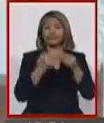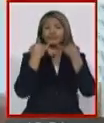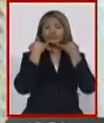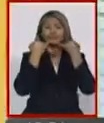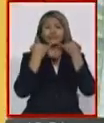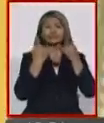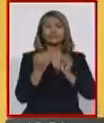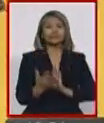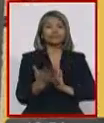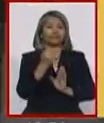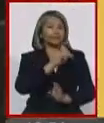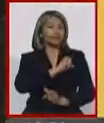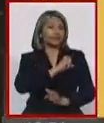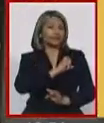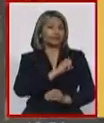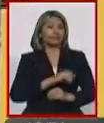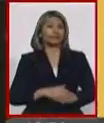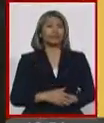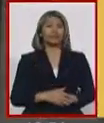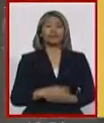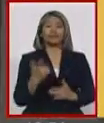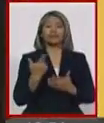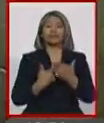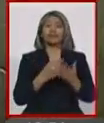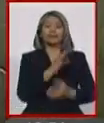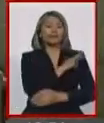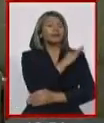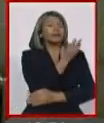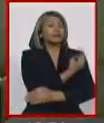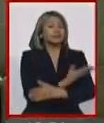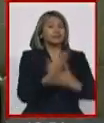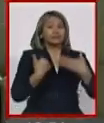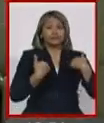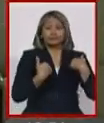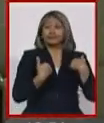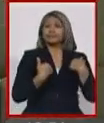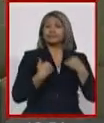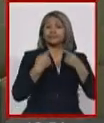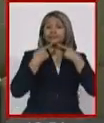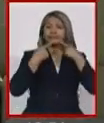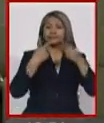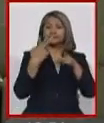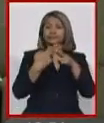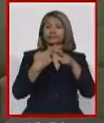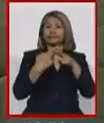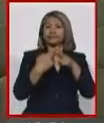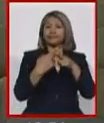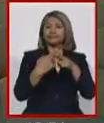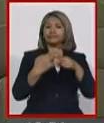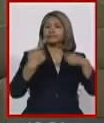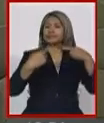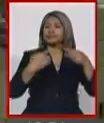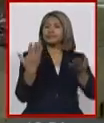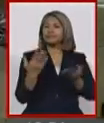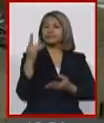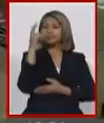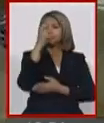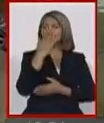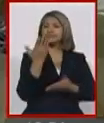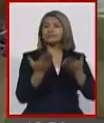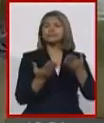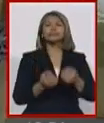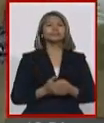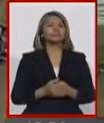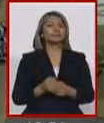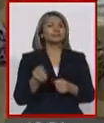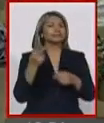su declaración ante la policía sobre los casos fuertes que manejaba la víctima y reveló los nombres de los litigantes sospechosos que se